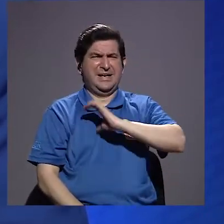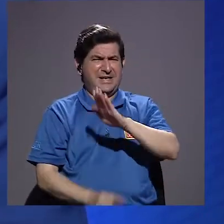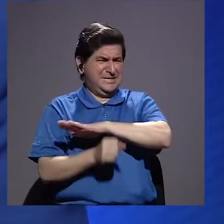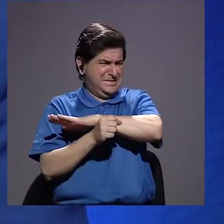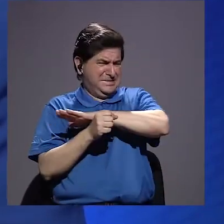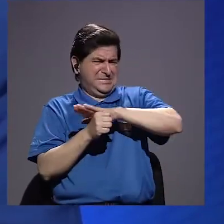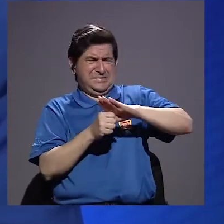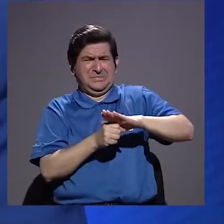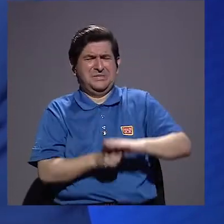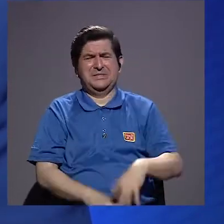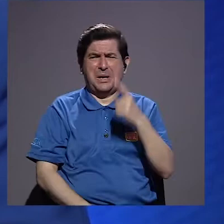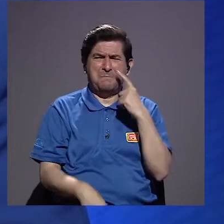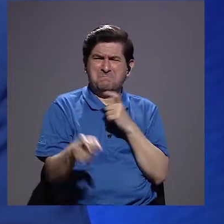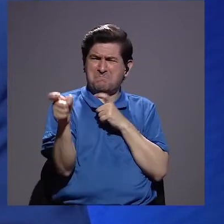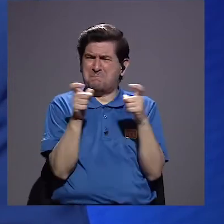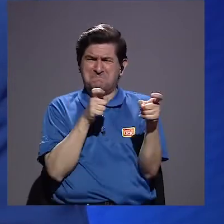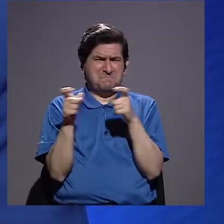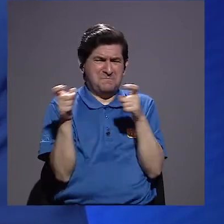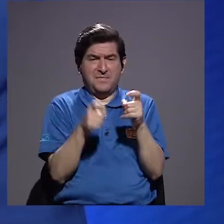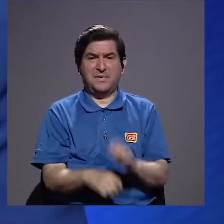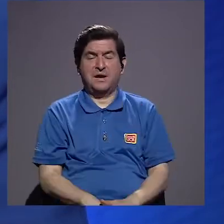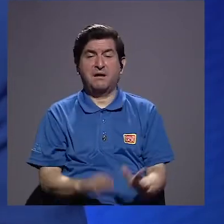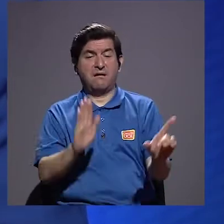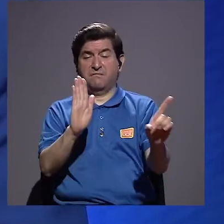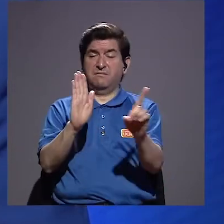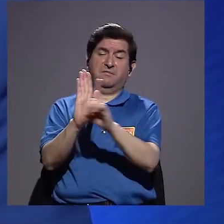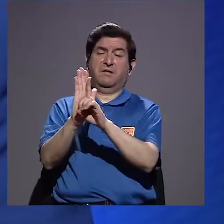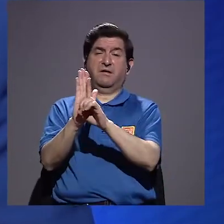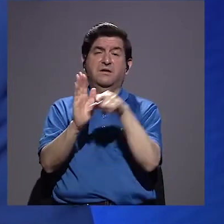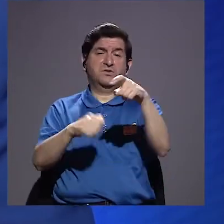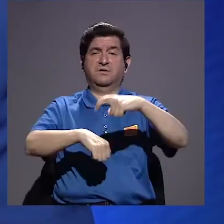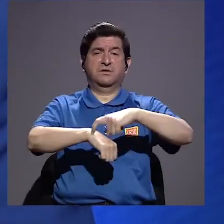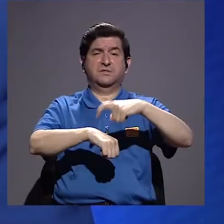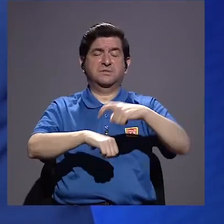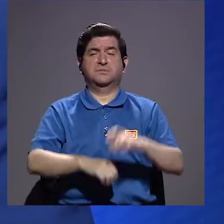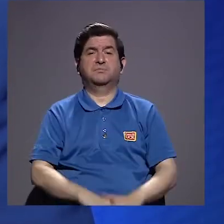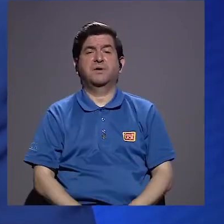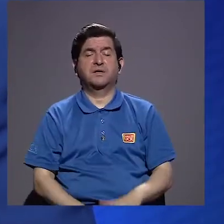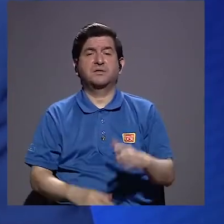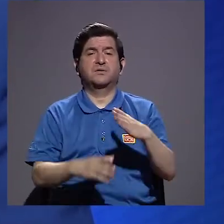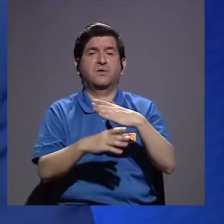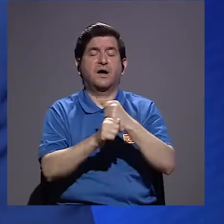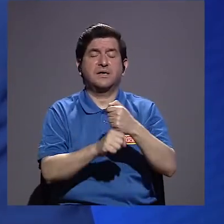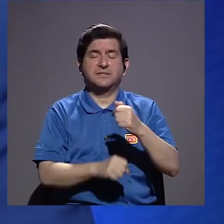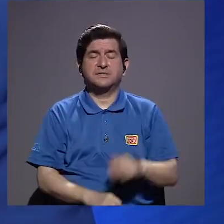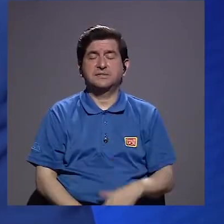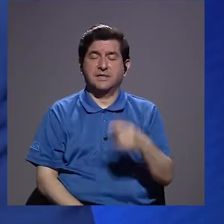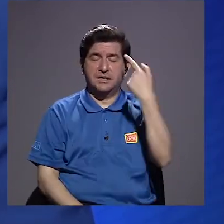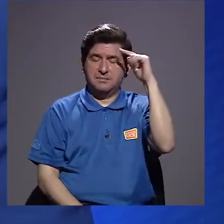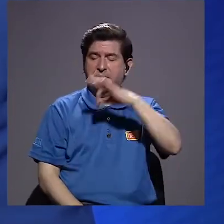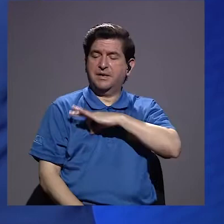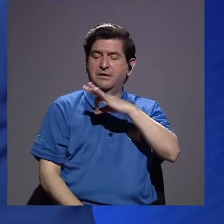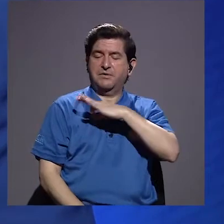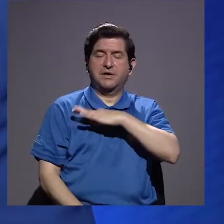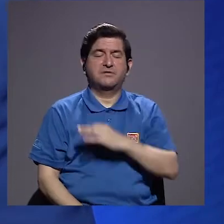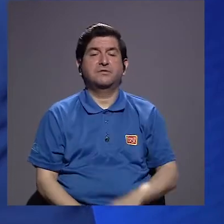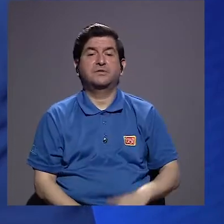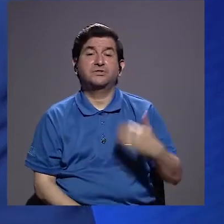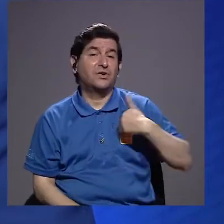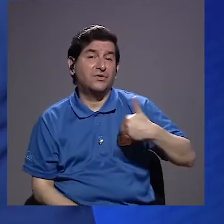visión absolutamente patriarcal, donde el derecho era ejercido por y para los hombres?